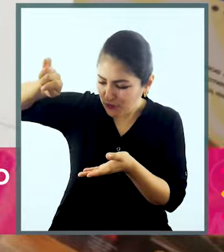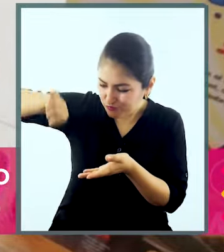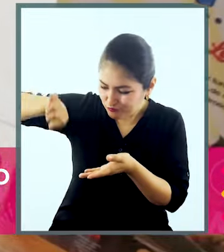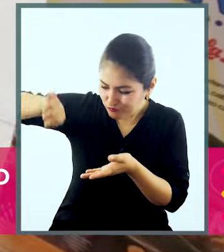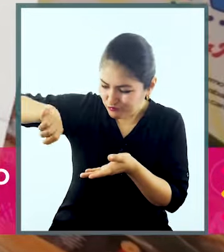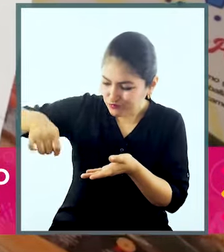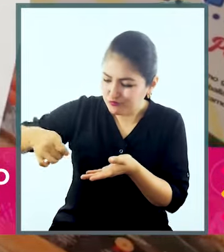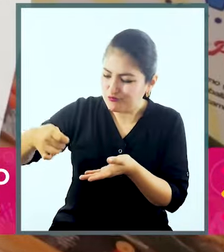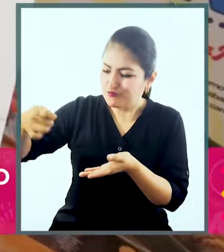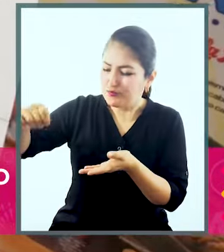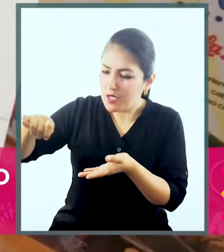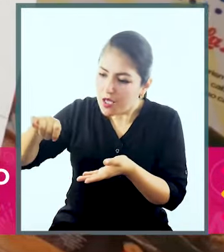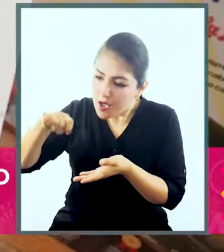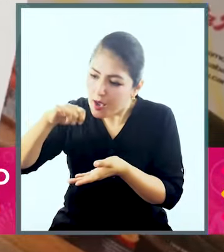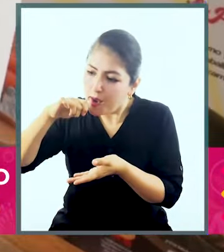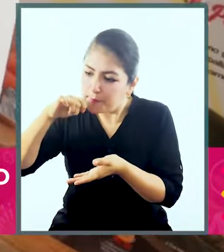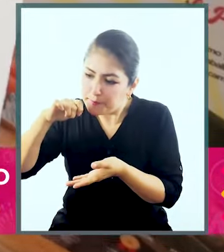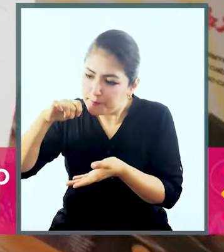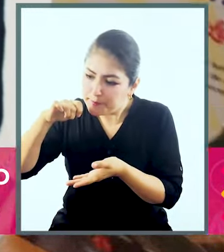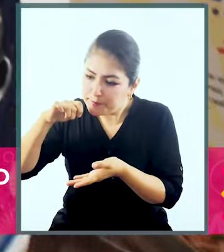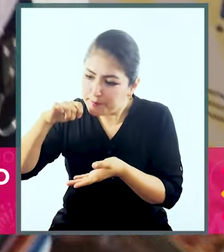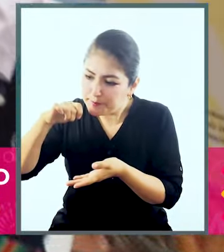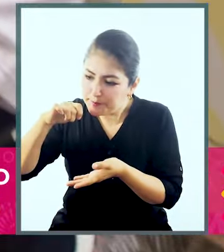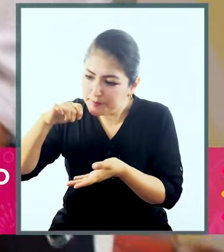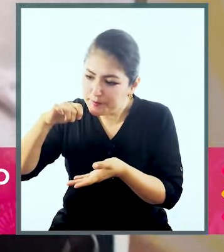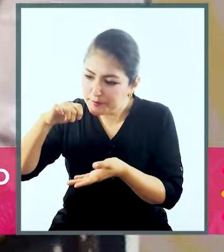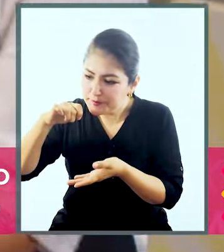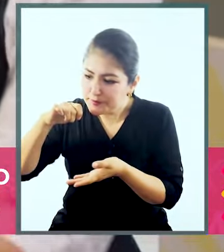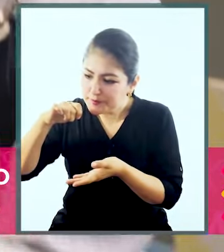al pescadito.